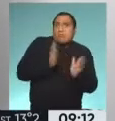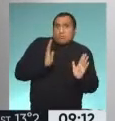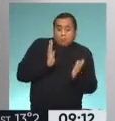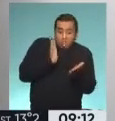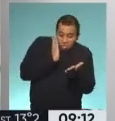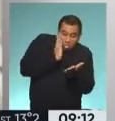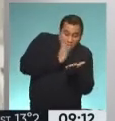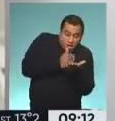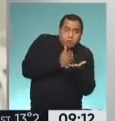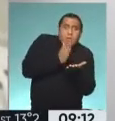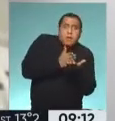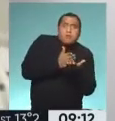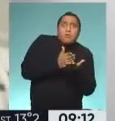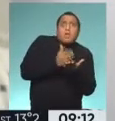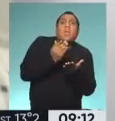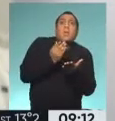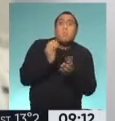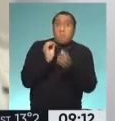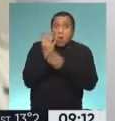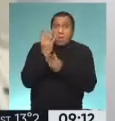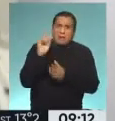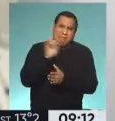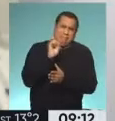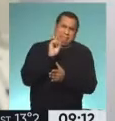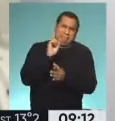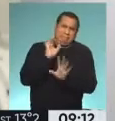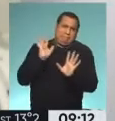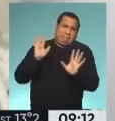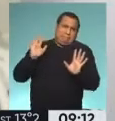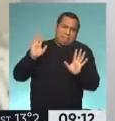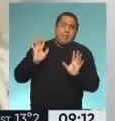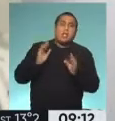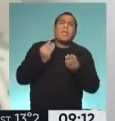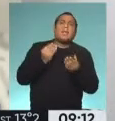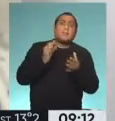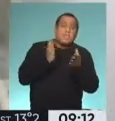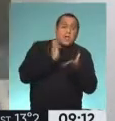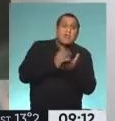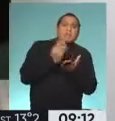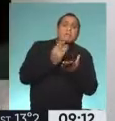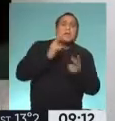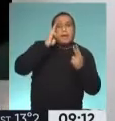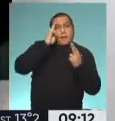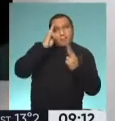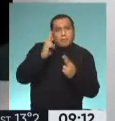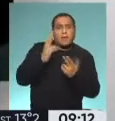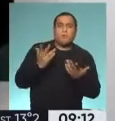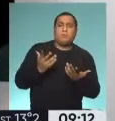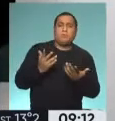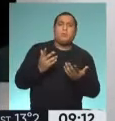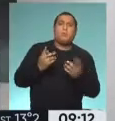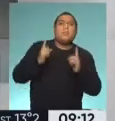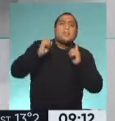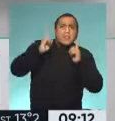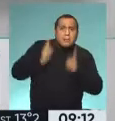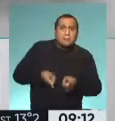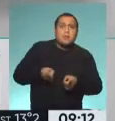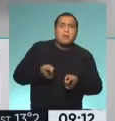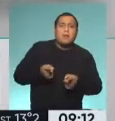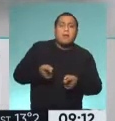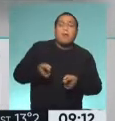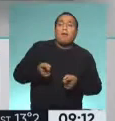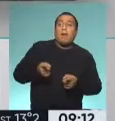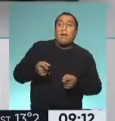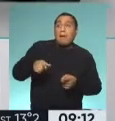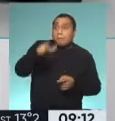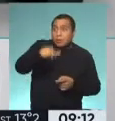ver con una moda. Tiene que ver con el respeto, con otorgarle el protagonismo a quienes